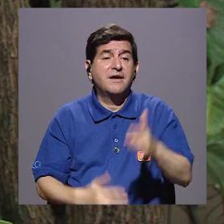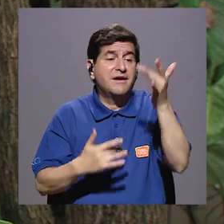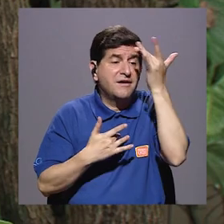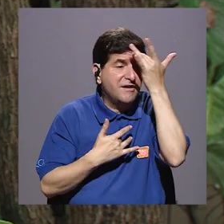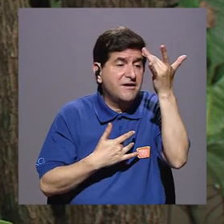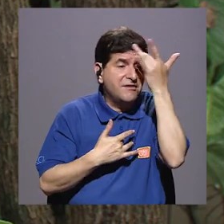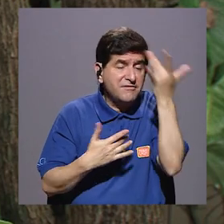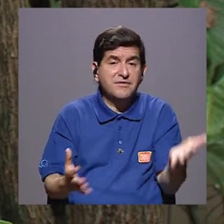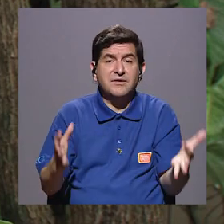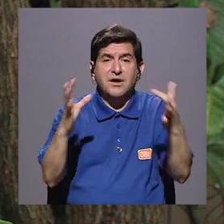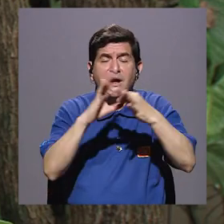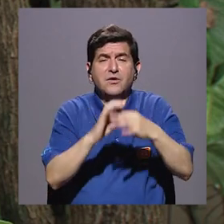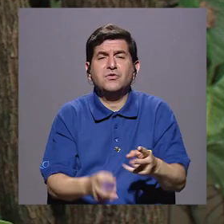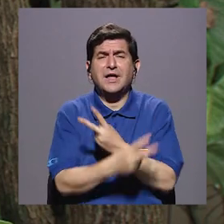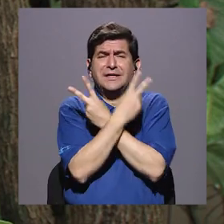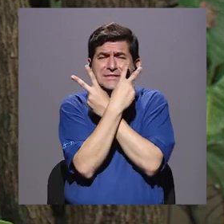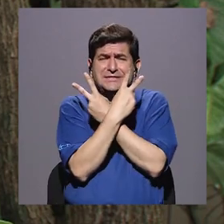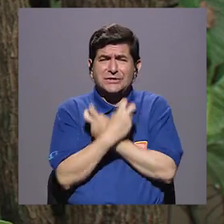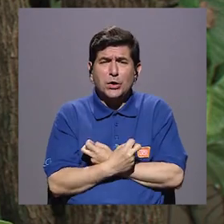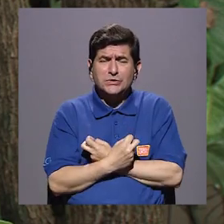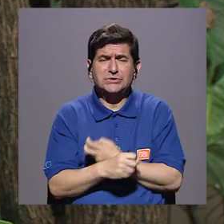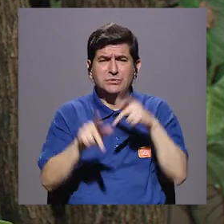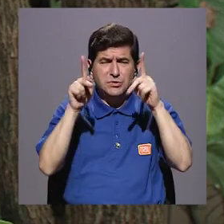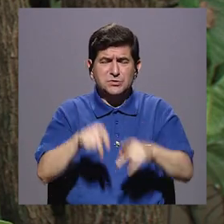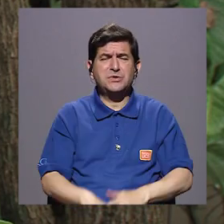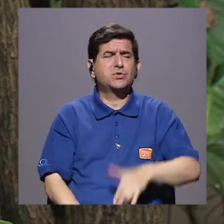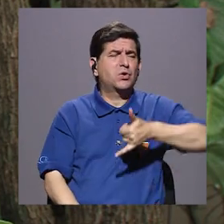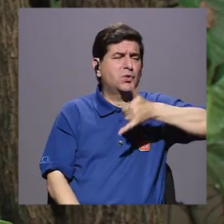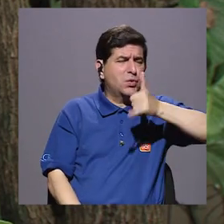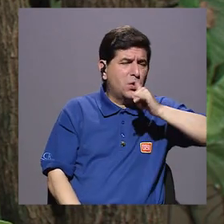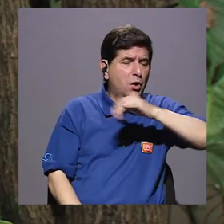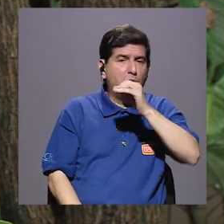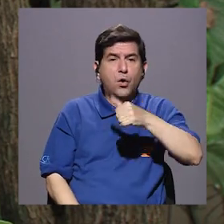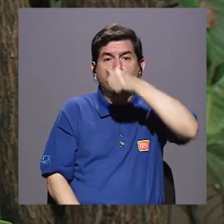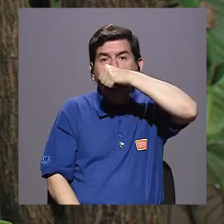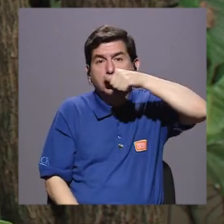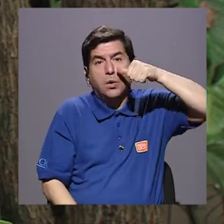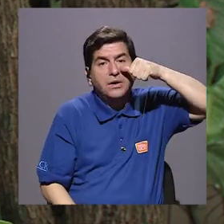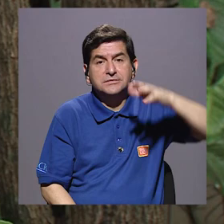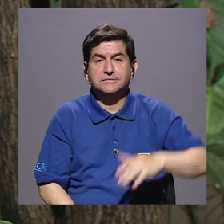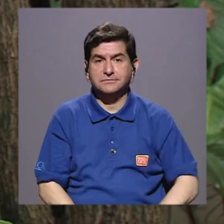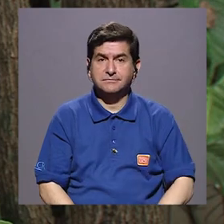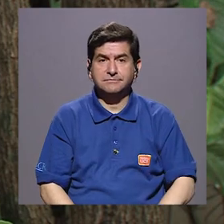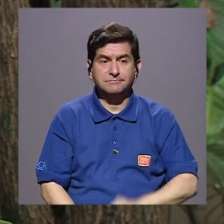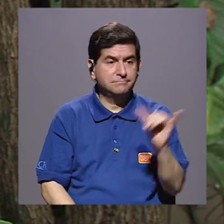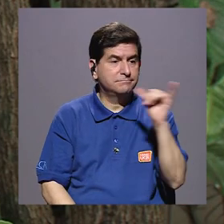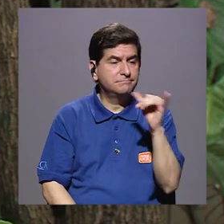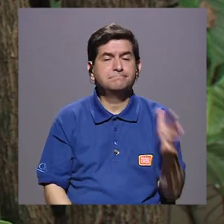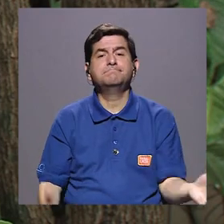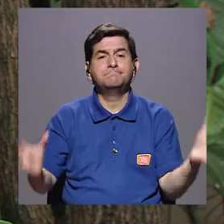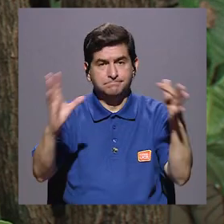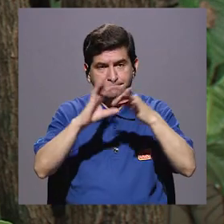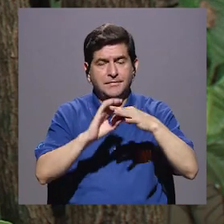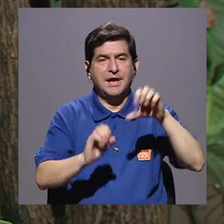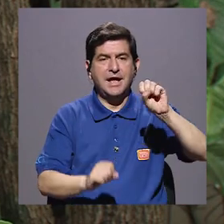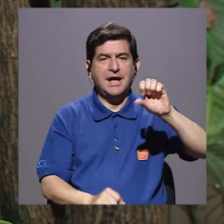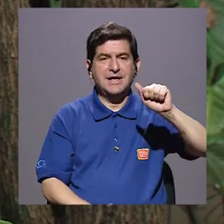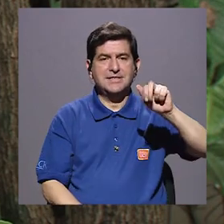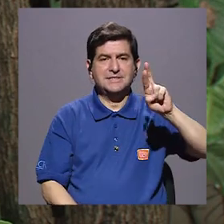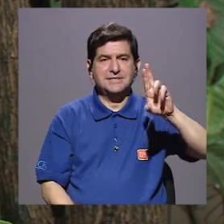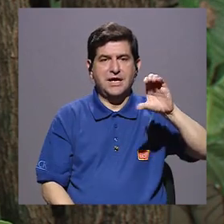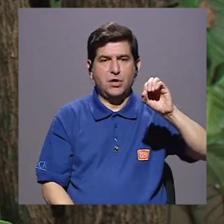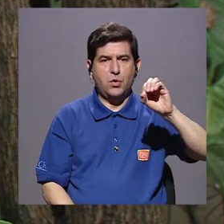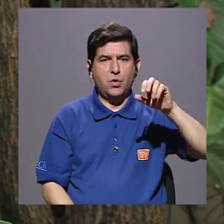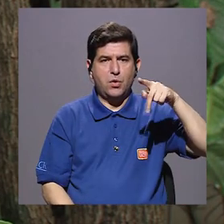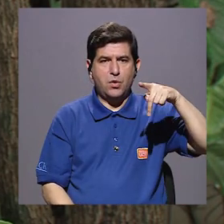enfermedades, por ejemplo, asociadas a los tóxicos, por ejemplo, la gente que toma mucho alcohol o usa drogas, también se asocia a la sarcopenia. Entonces